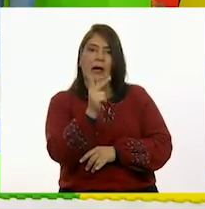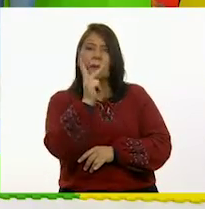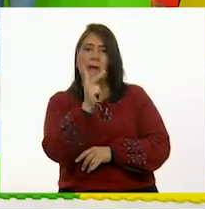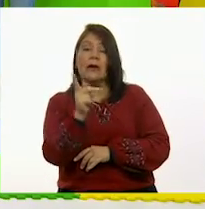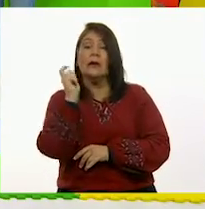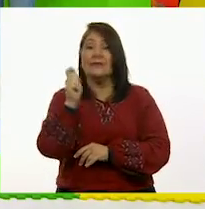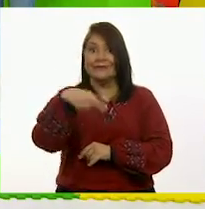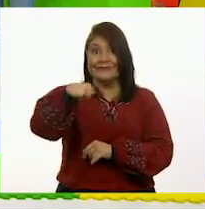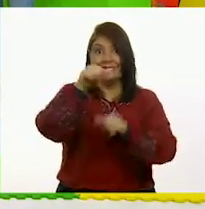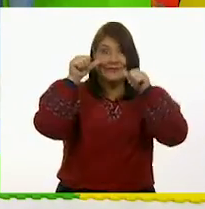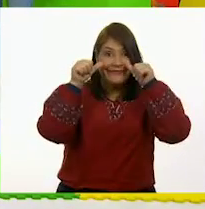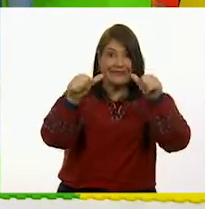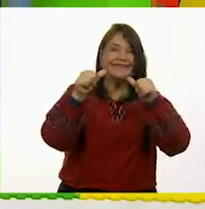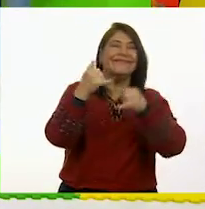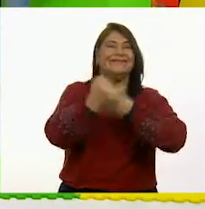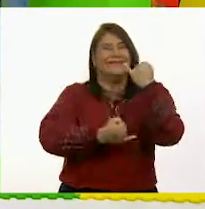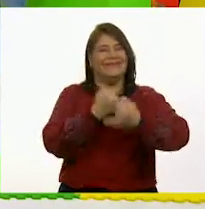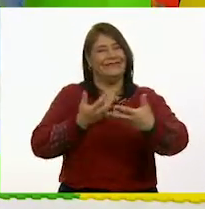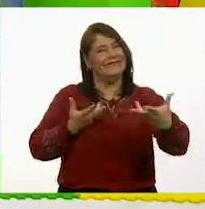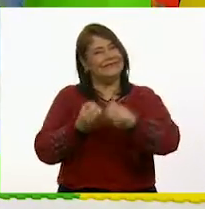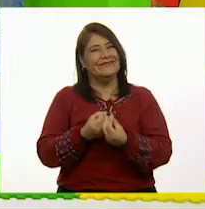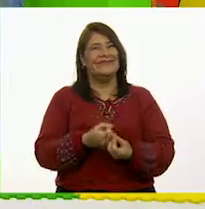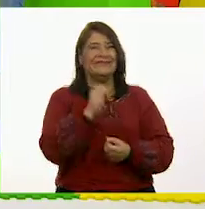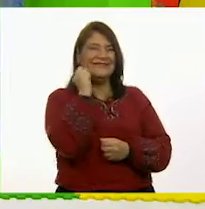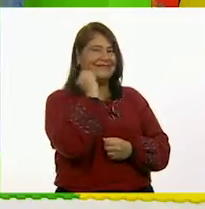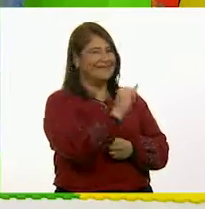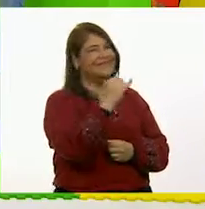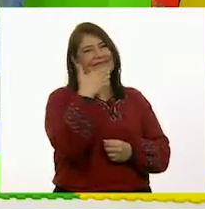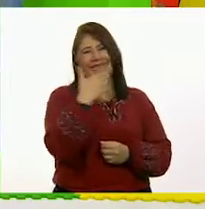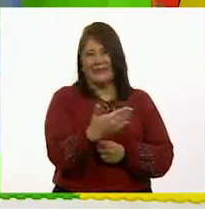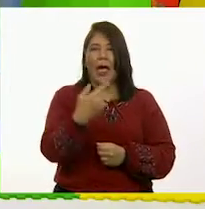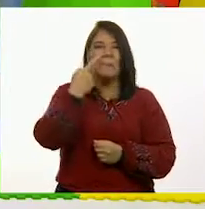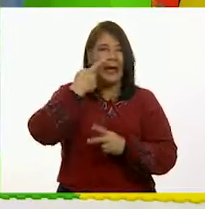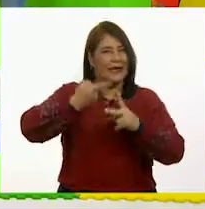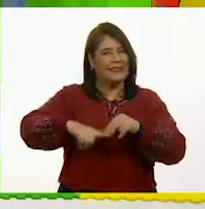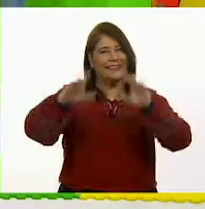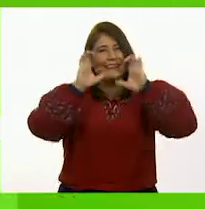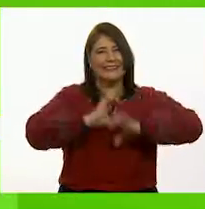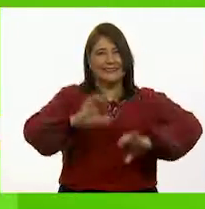y jueguen con nosotras. ¡Sí! Venga, vamos a cantar.